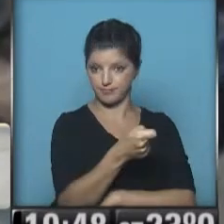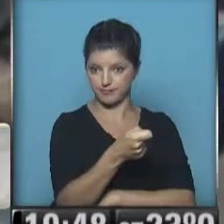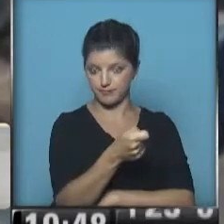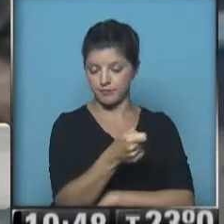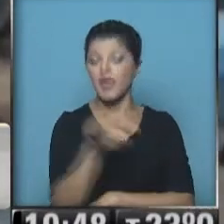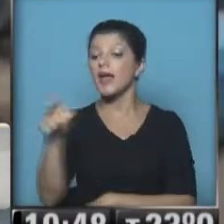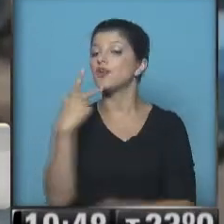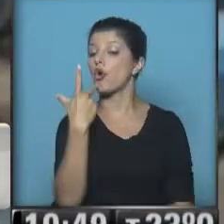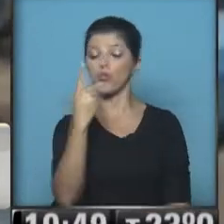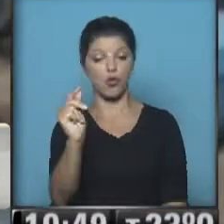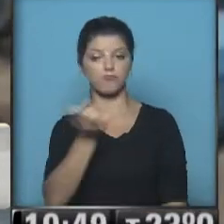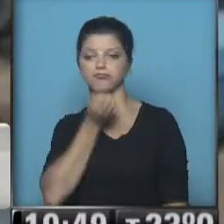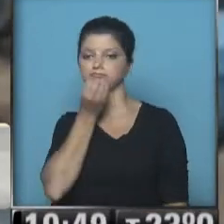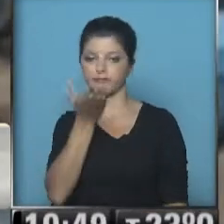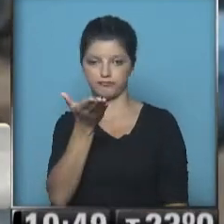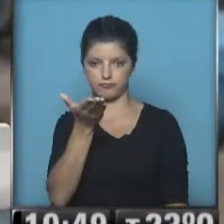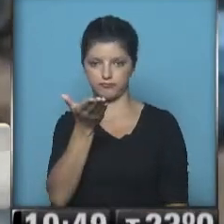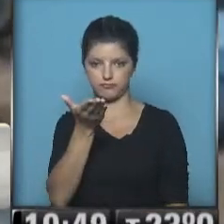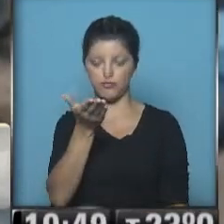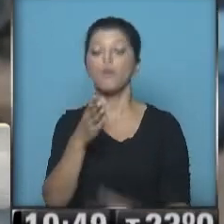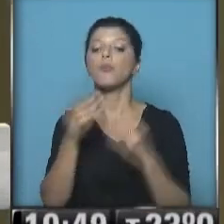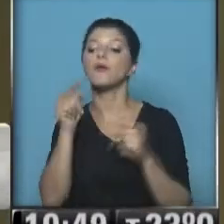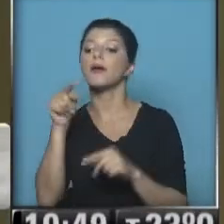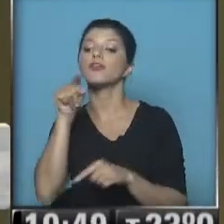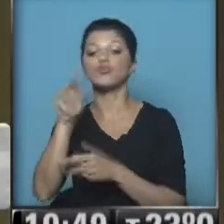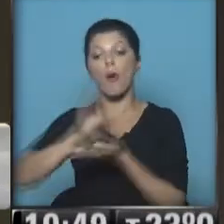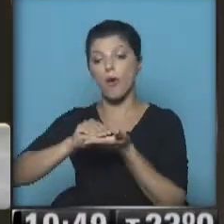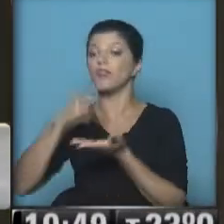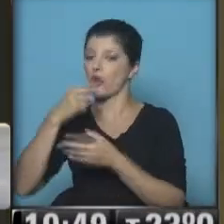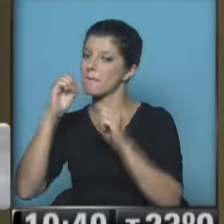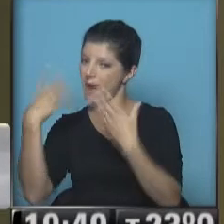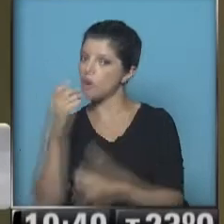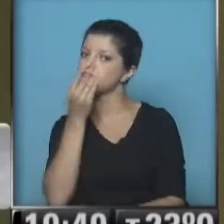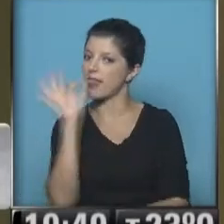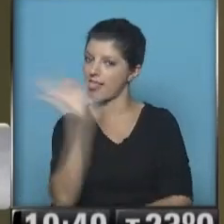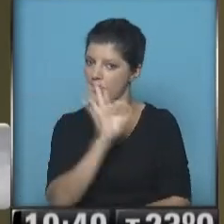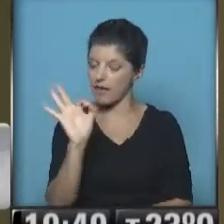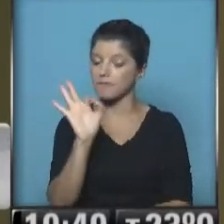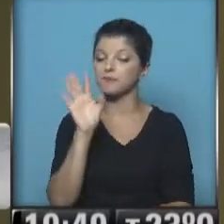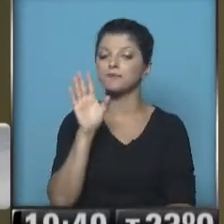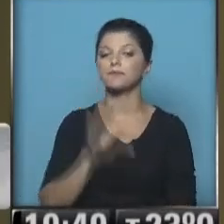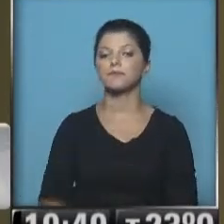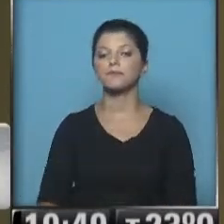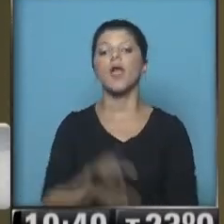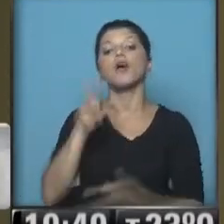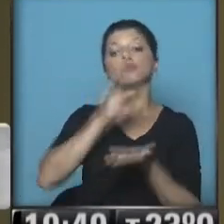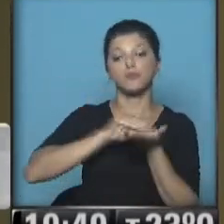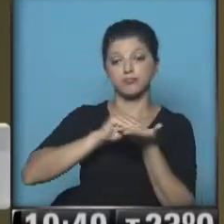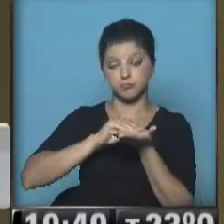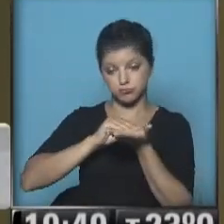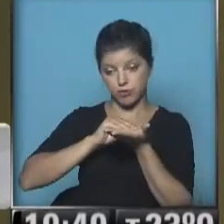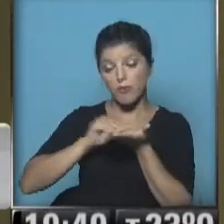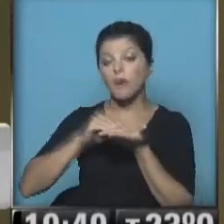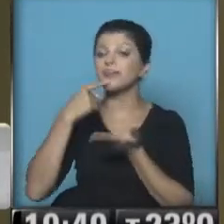a declarar ante el juzgado, ante el juez, por recomendación de su abogado. La defensa adujo que el joven no estaba